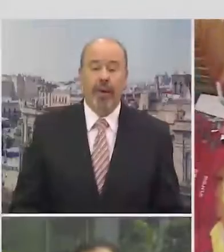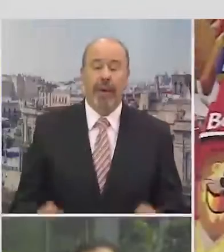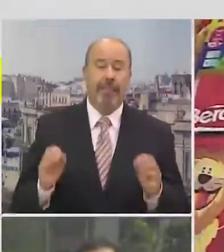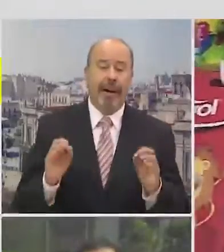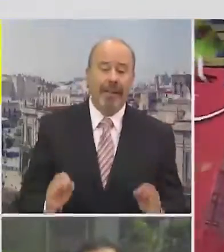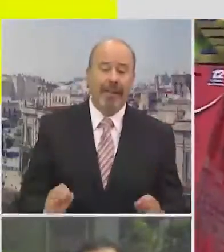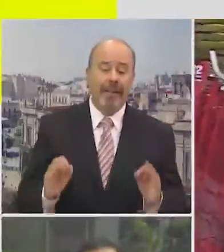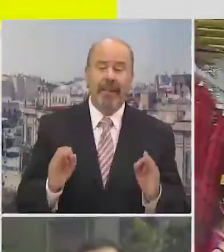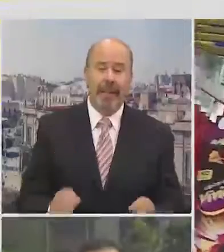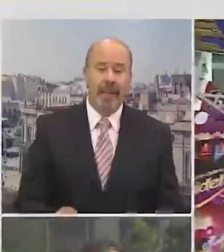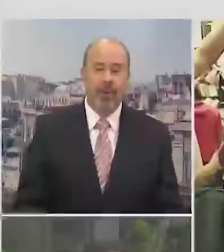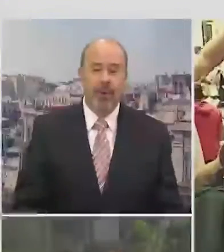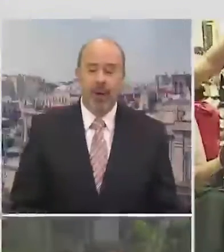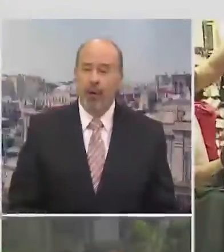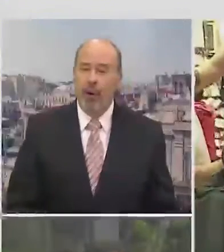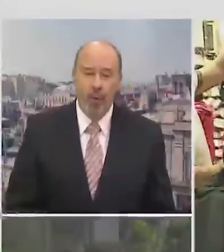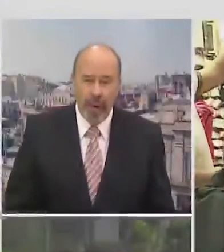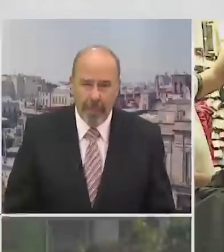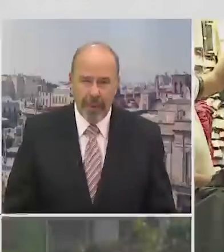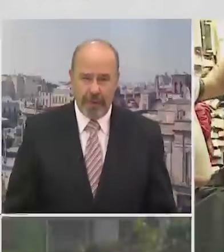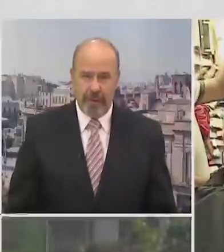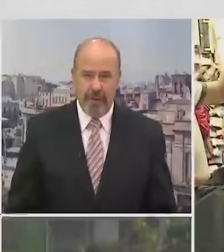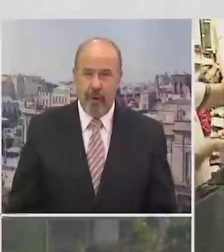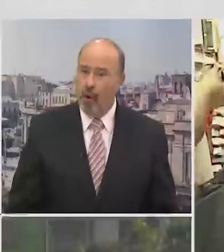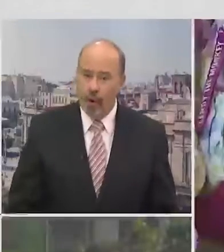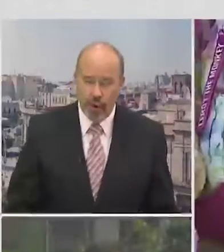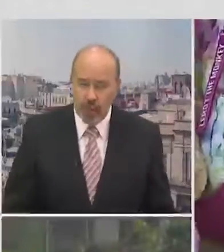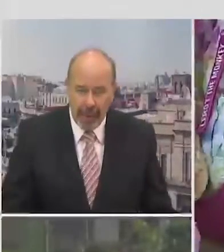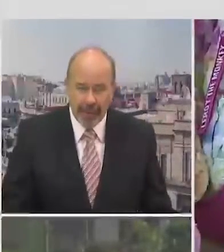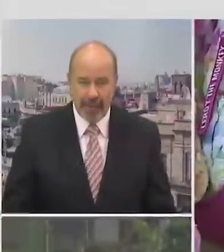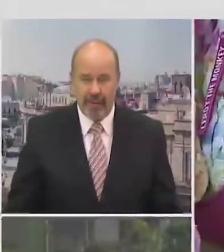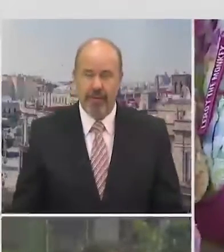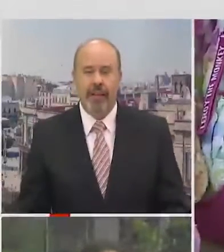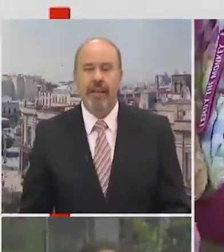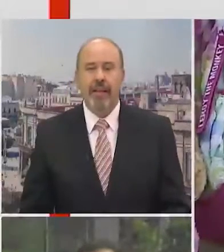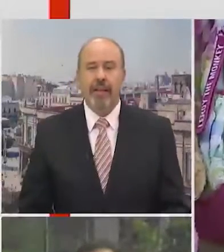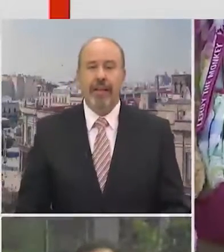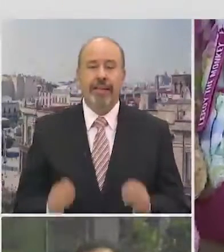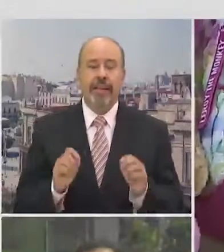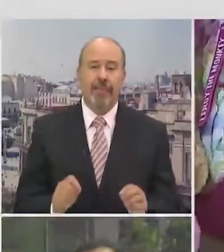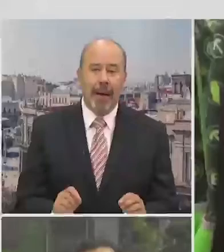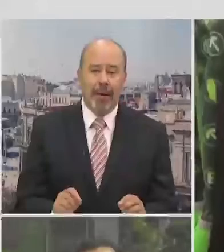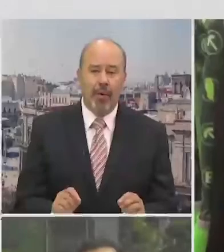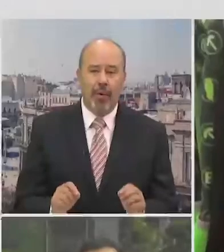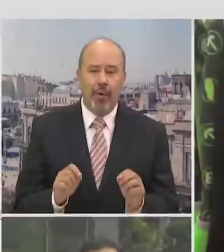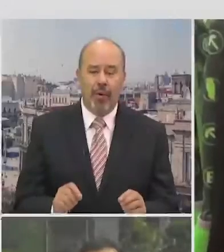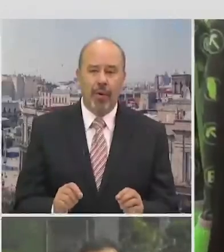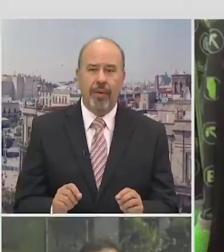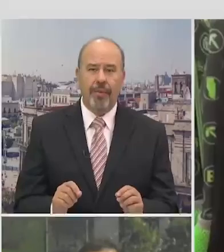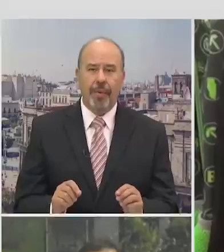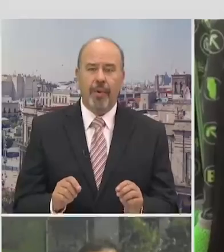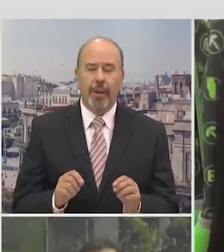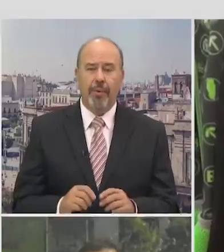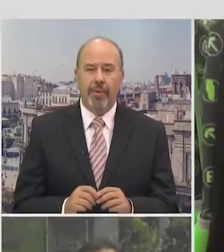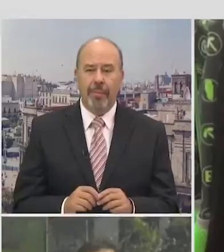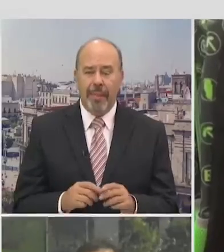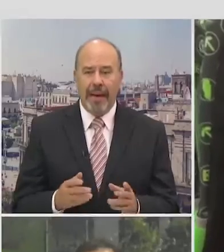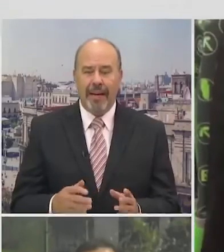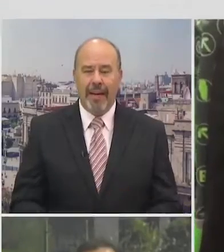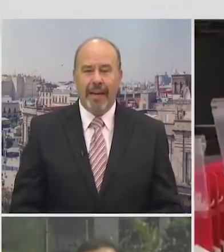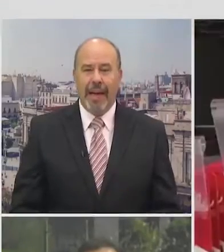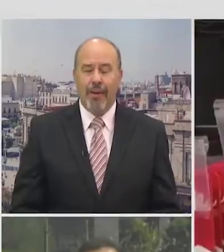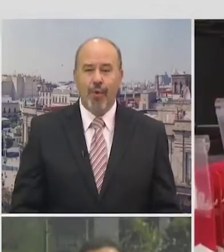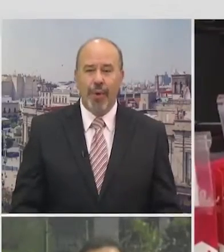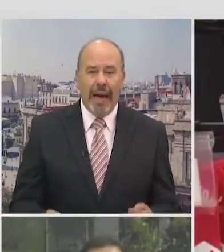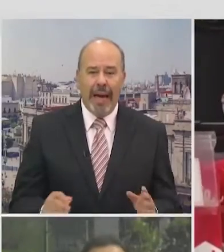el país entero no una vez no dos veces sí y sin embargo hoy podemos ver